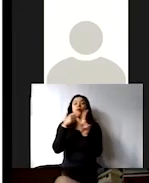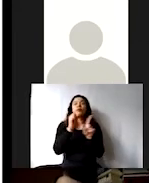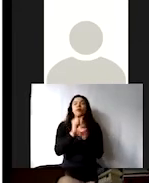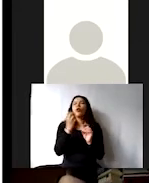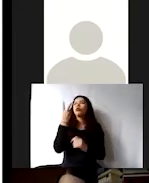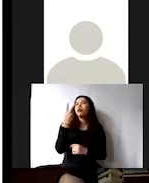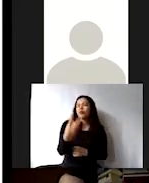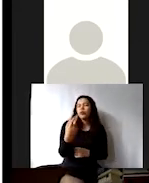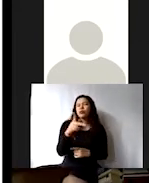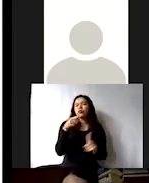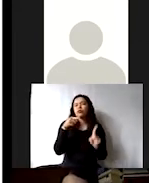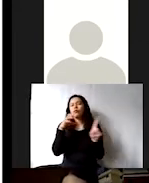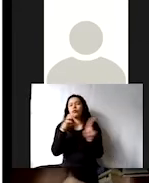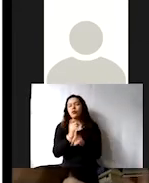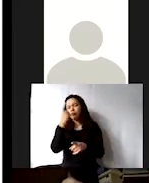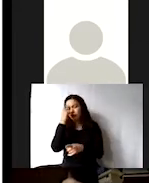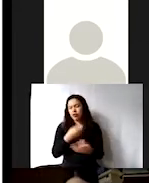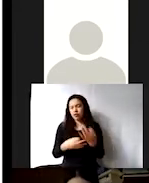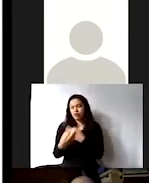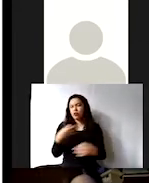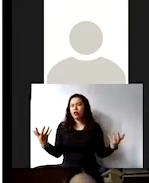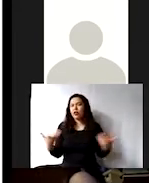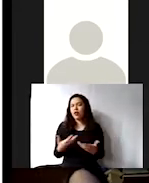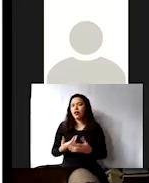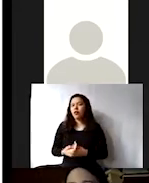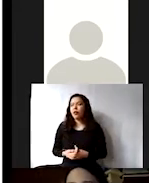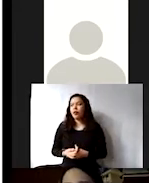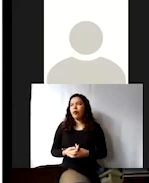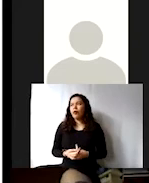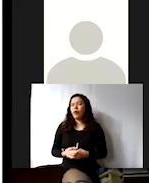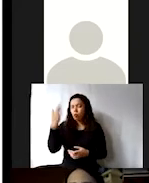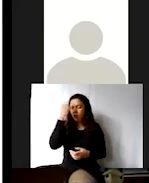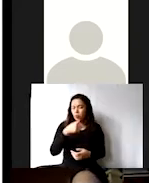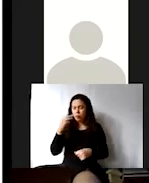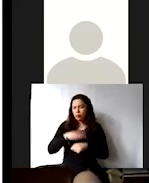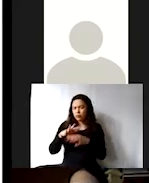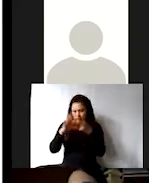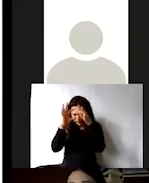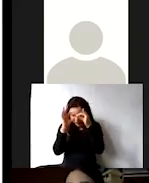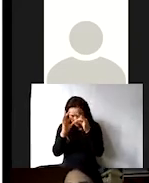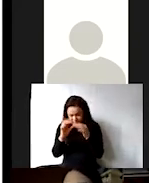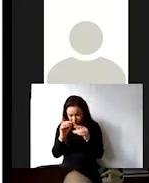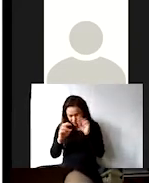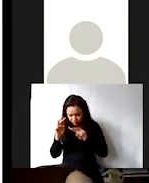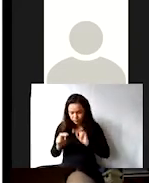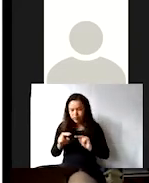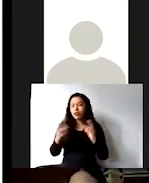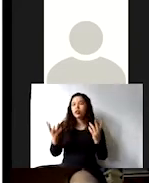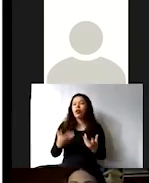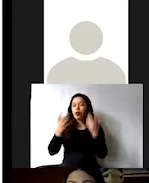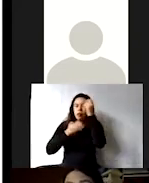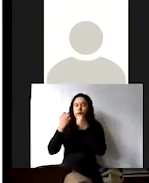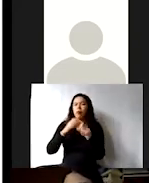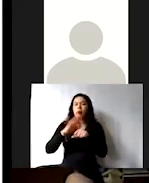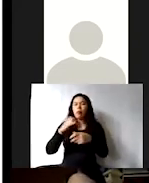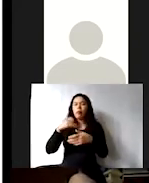algunas de sus metas que hacer toda esta revisión exhaustiva de cada uno o evaluación exhaustiva de cada uno. Pero